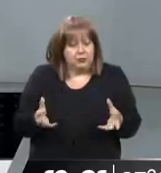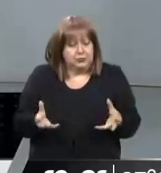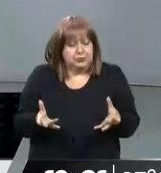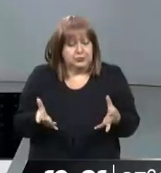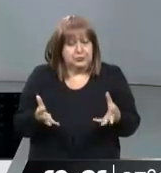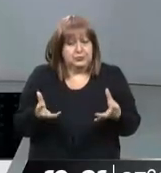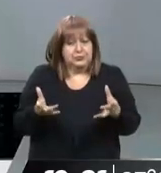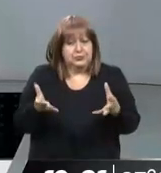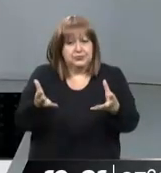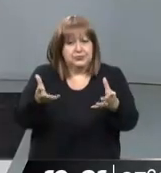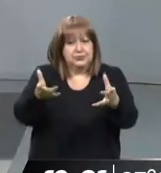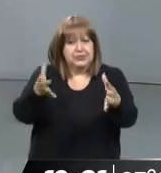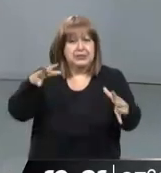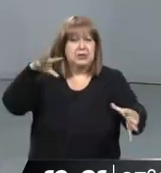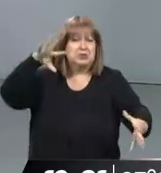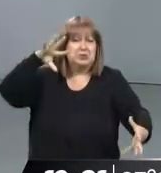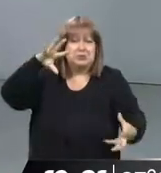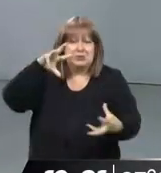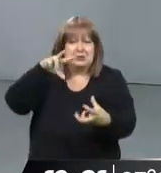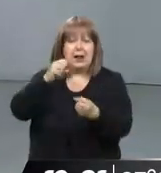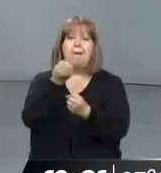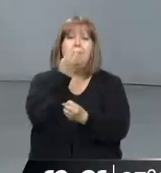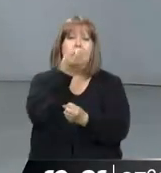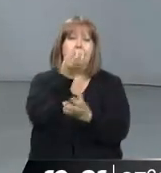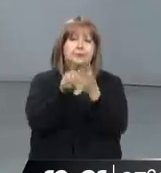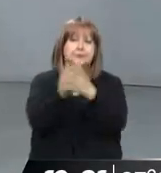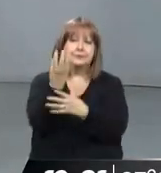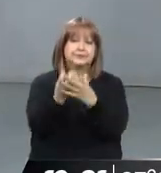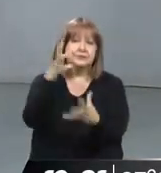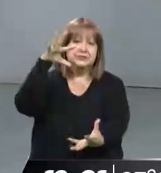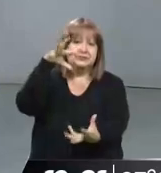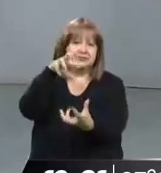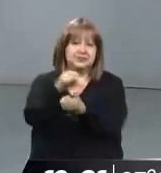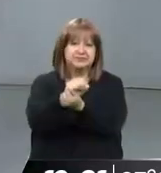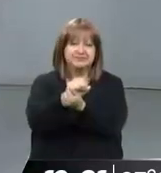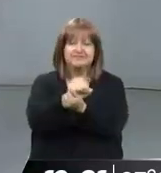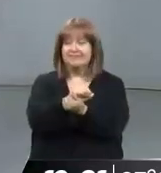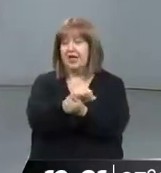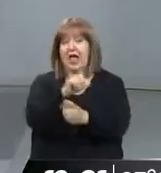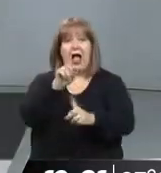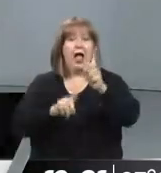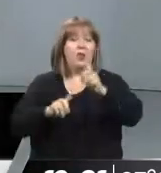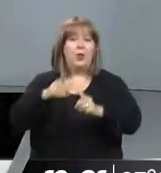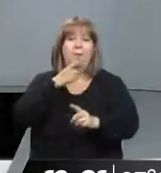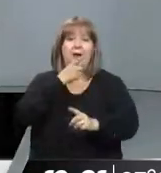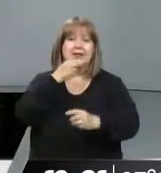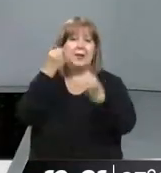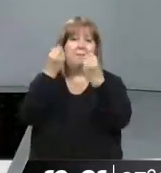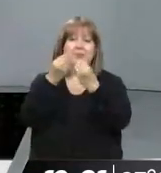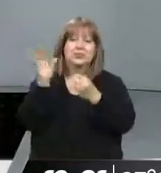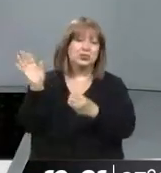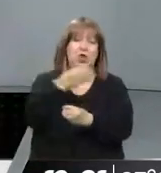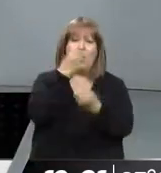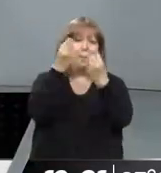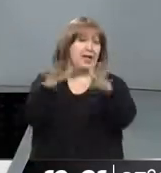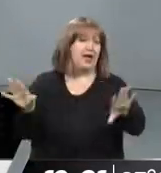en condición de emergencia porque han tenido más del 50% de daños, otros en desastre porque probablemente pierdan toda la producción